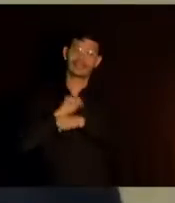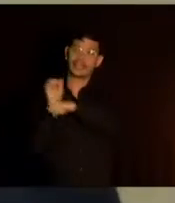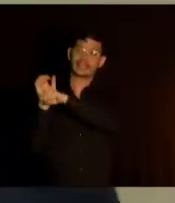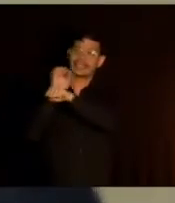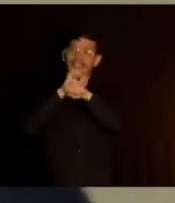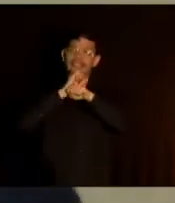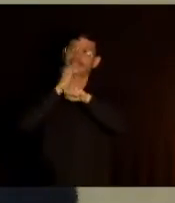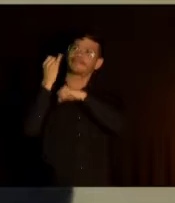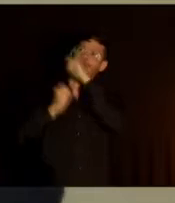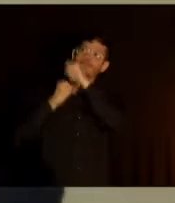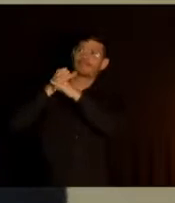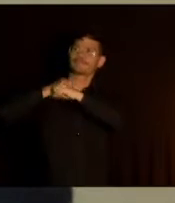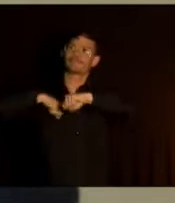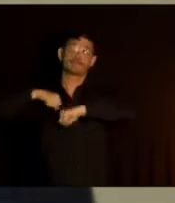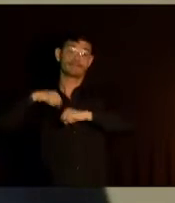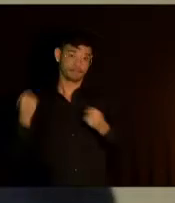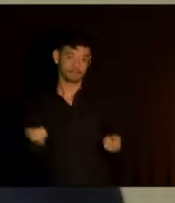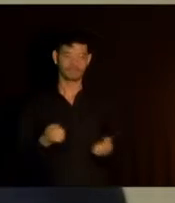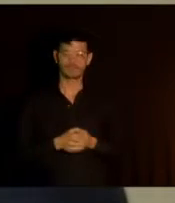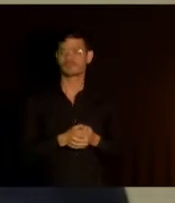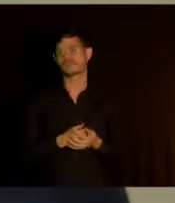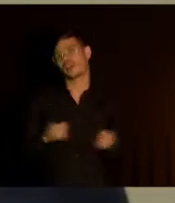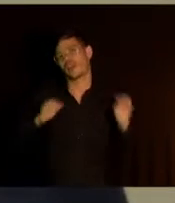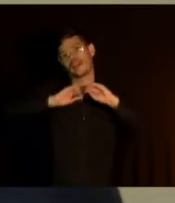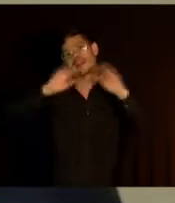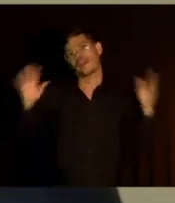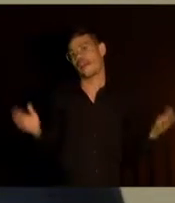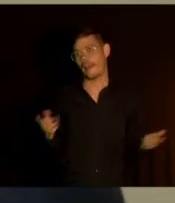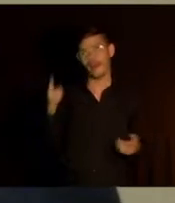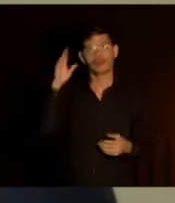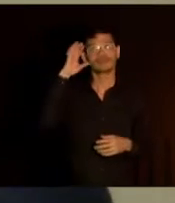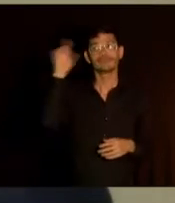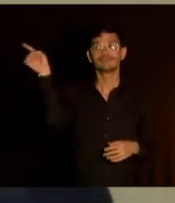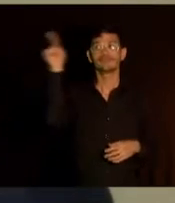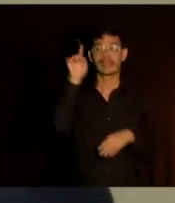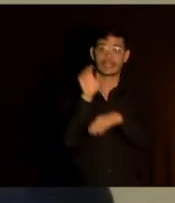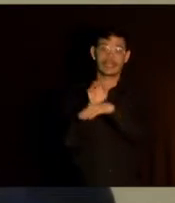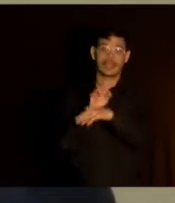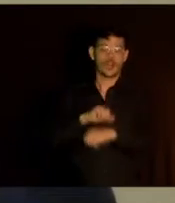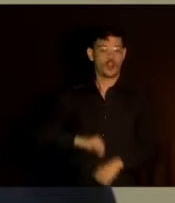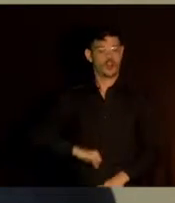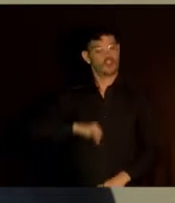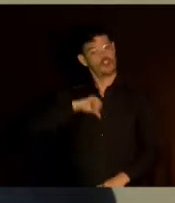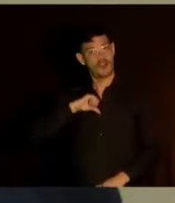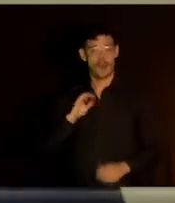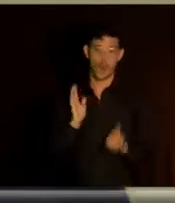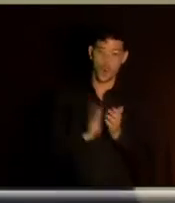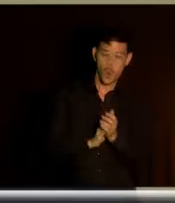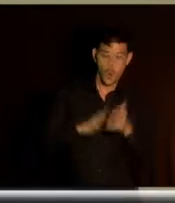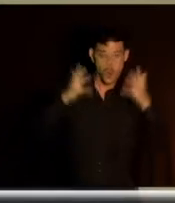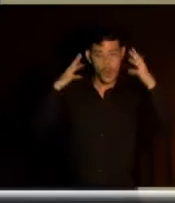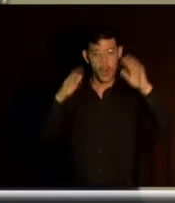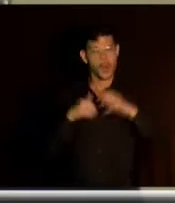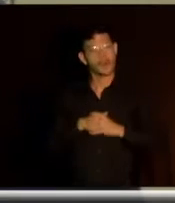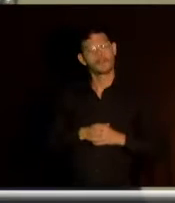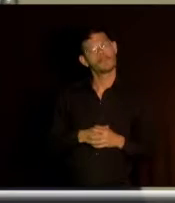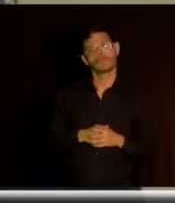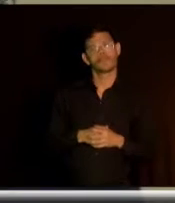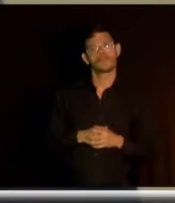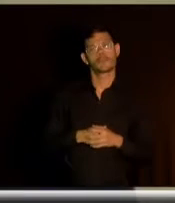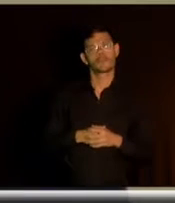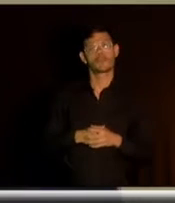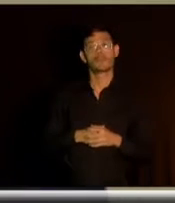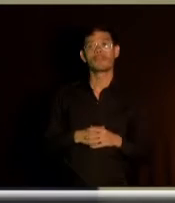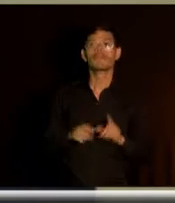Quería decir que están orgullosos y felicitándonos, pero es más una actitud de ¿y por qué se habían